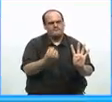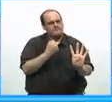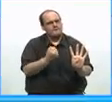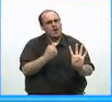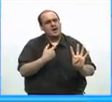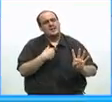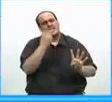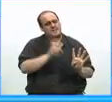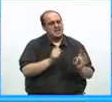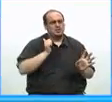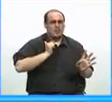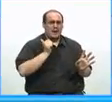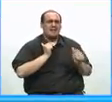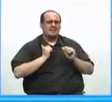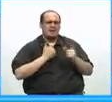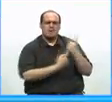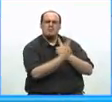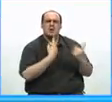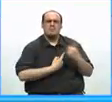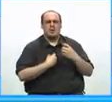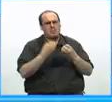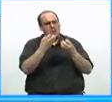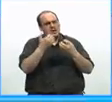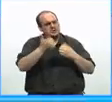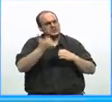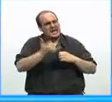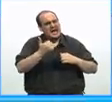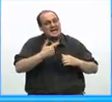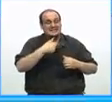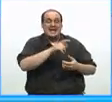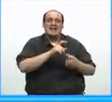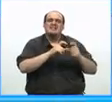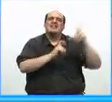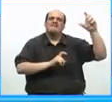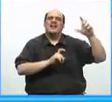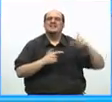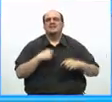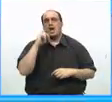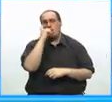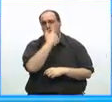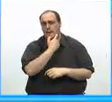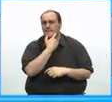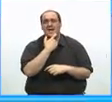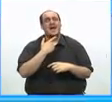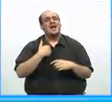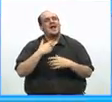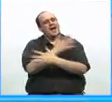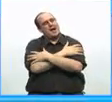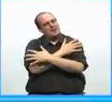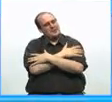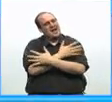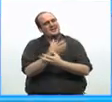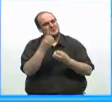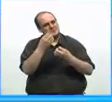tienen así que me parece que ahí ahí hay una de las grandes diferencias que sacó boca Luciano un abrazo gracias por por este ratito recién charlábamos